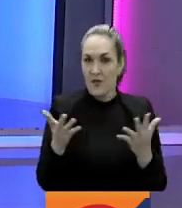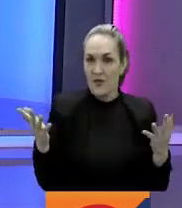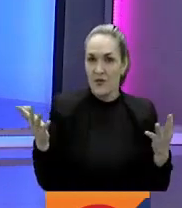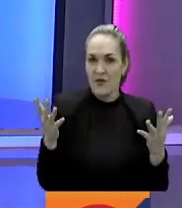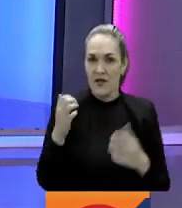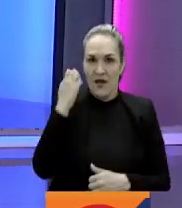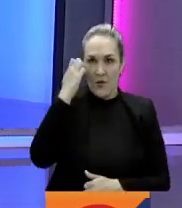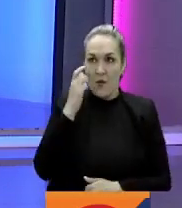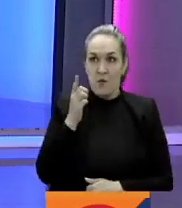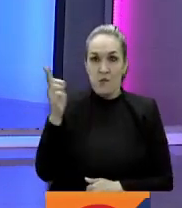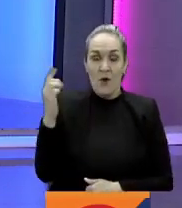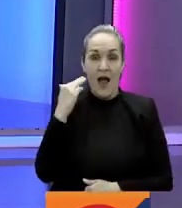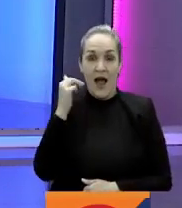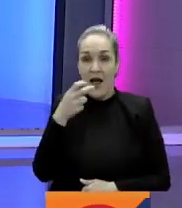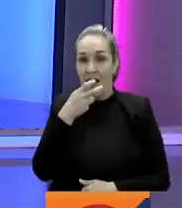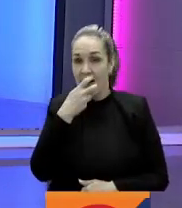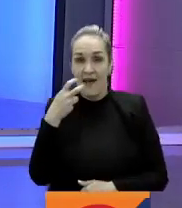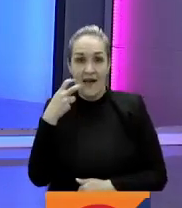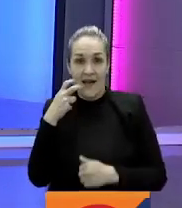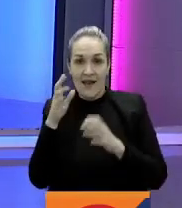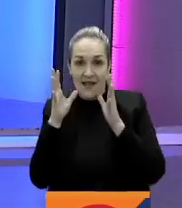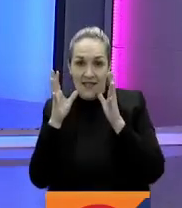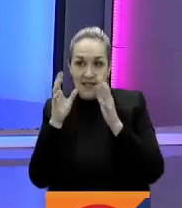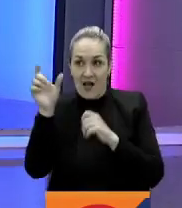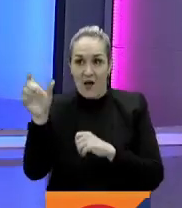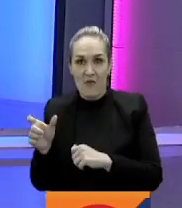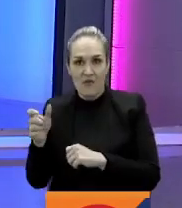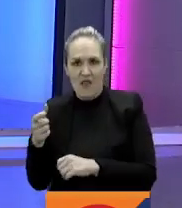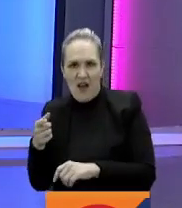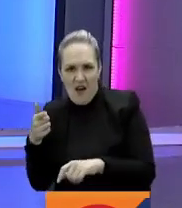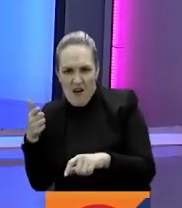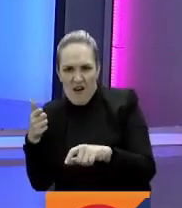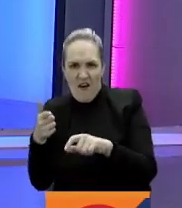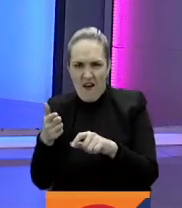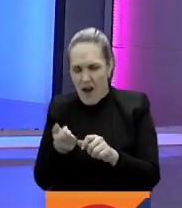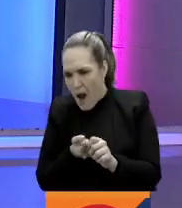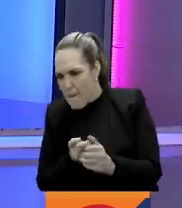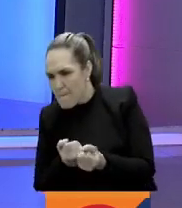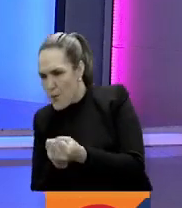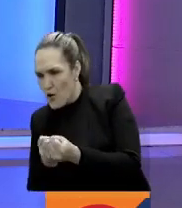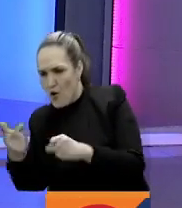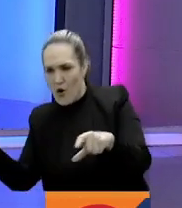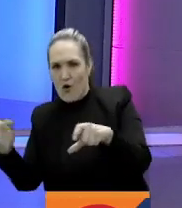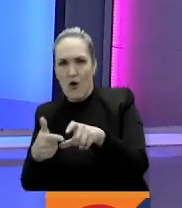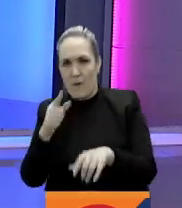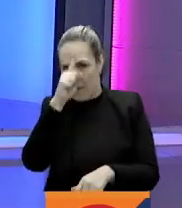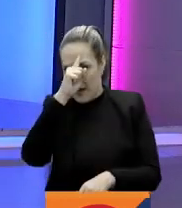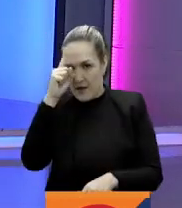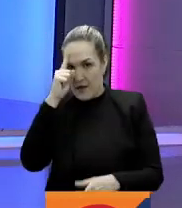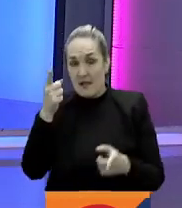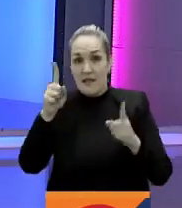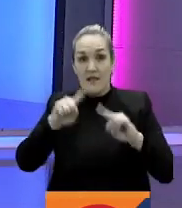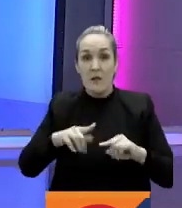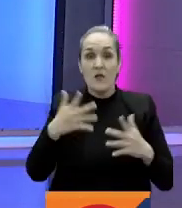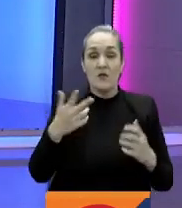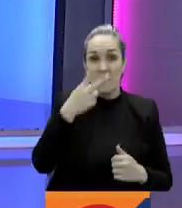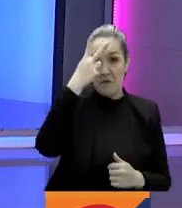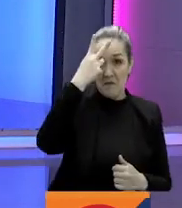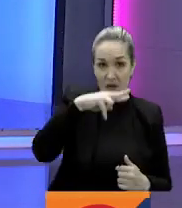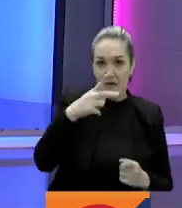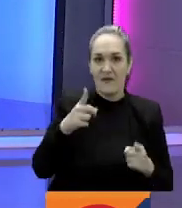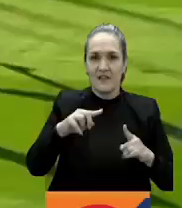de la asistencia de Linda Caicedo con el Real Madrid y también anotaciones en el balompié masculino, tanto en México y también en Estados